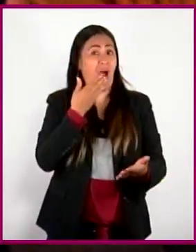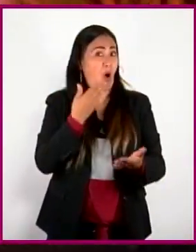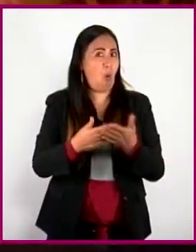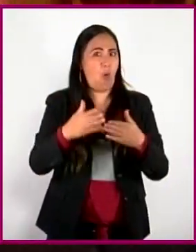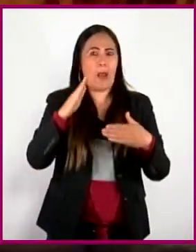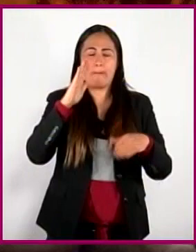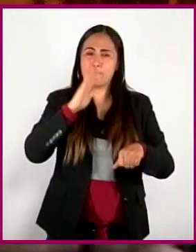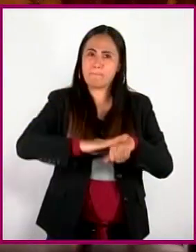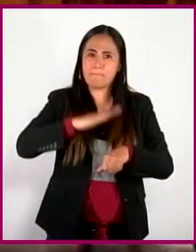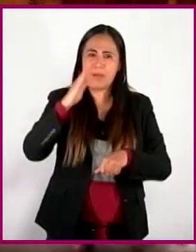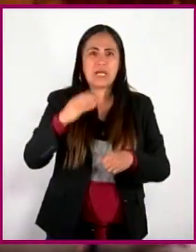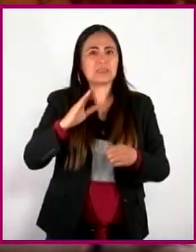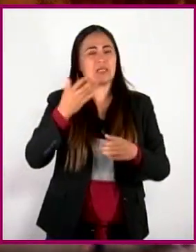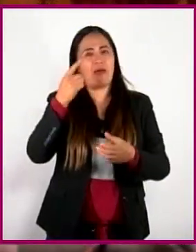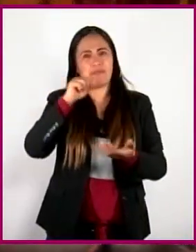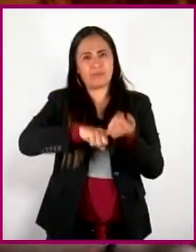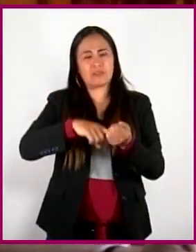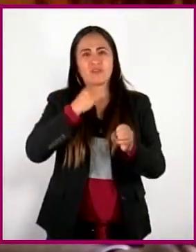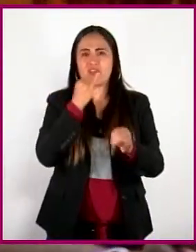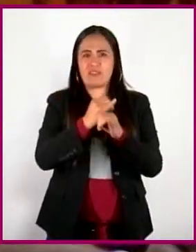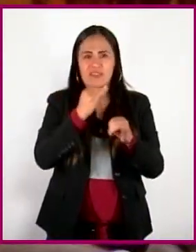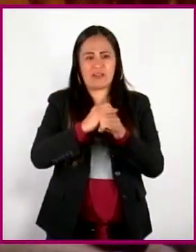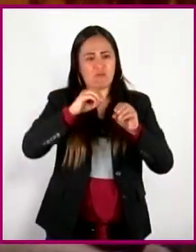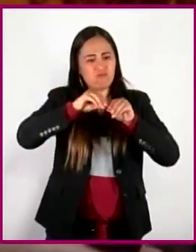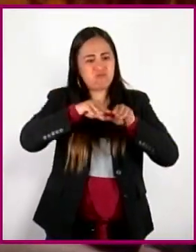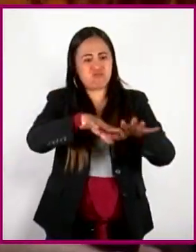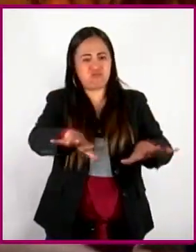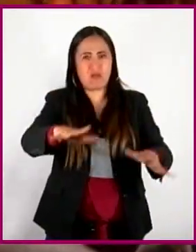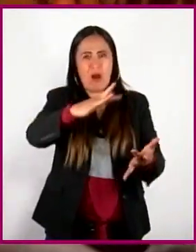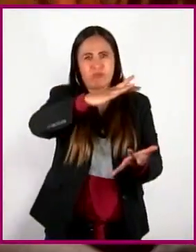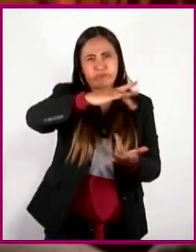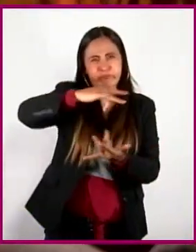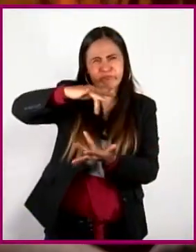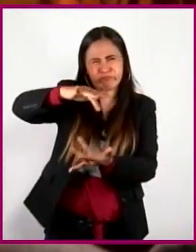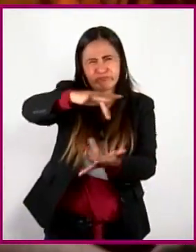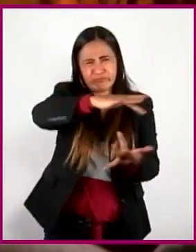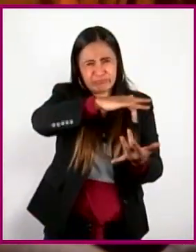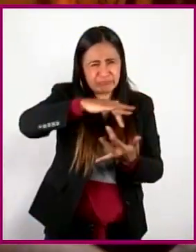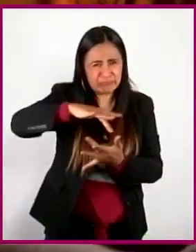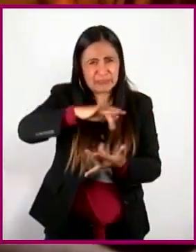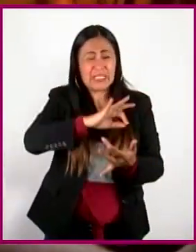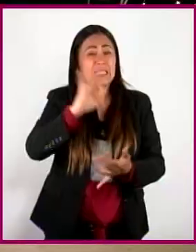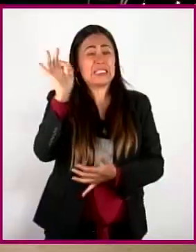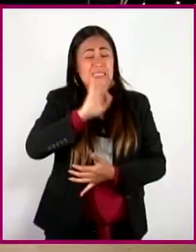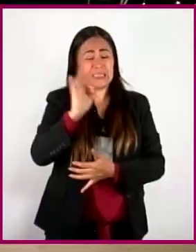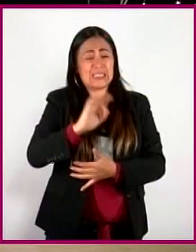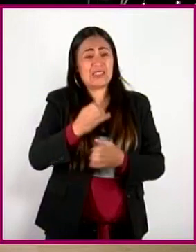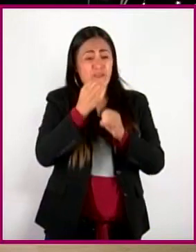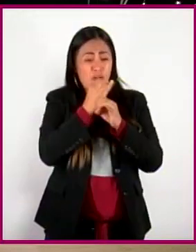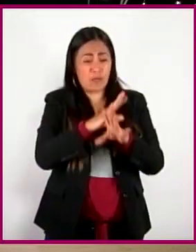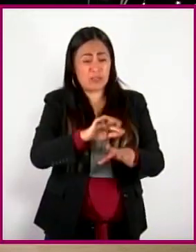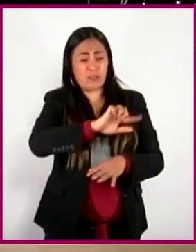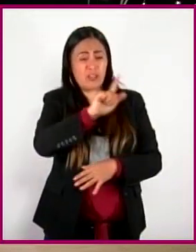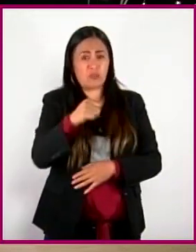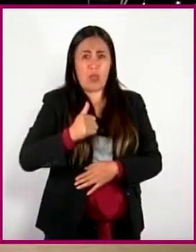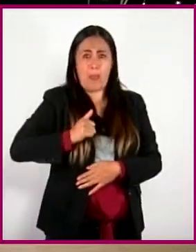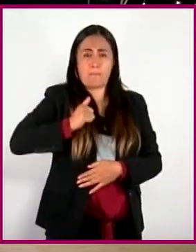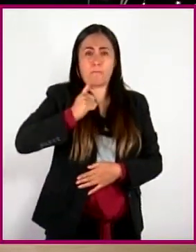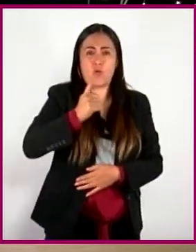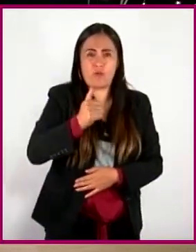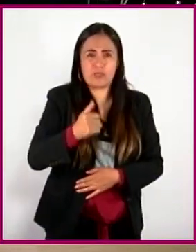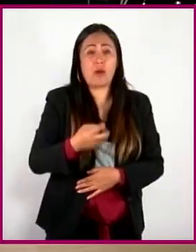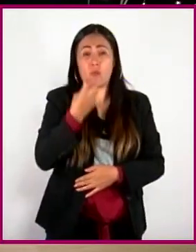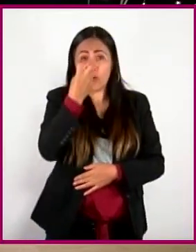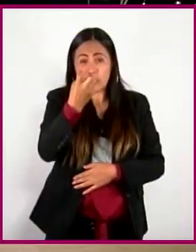que compartimos en el Internet, como en las redes sociales, ya que se pueden llegar a hacer mal uso de ella. No por nada existen los